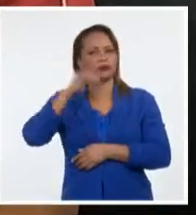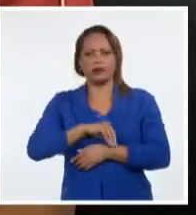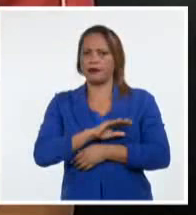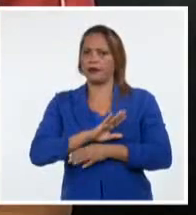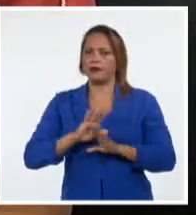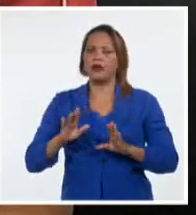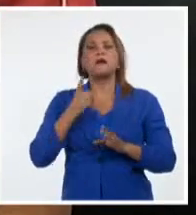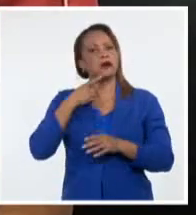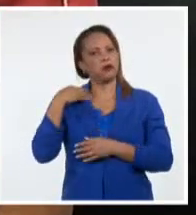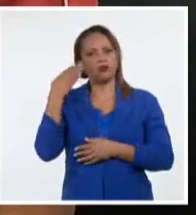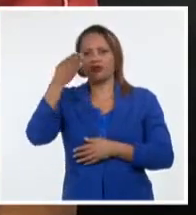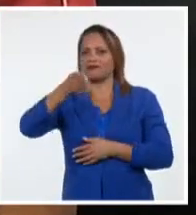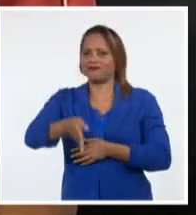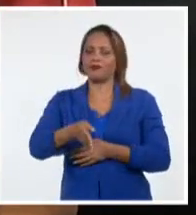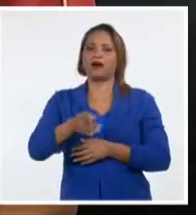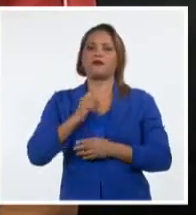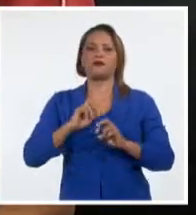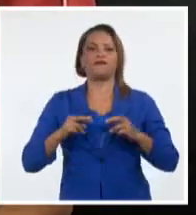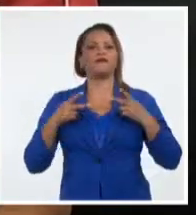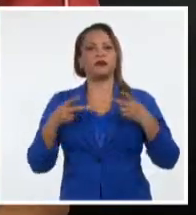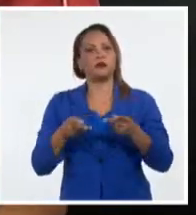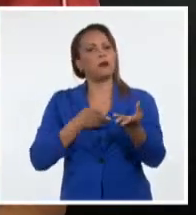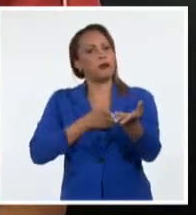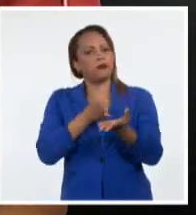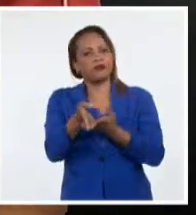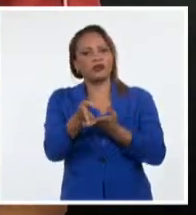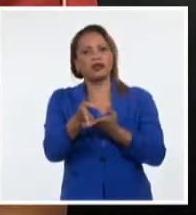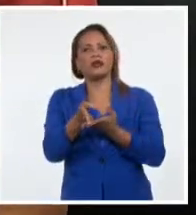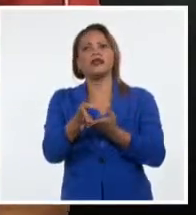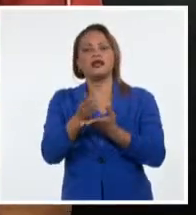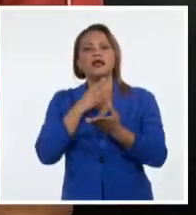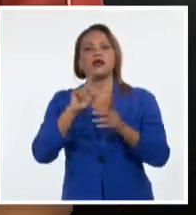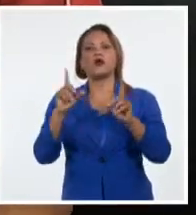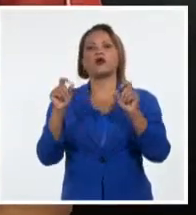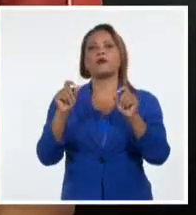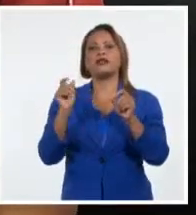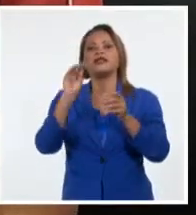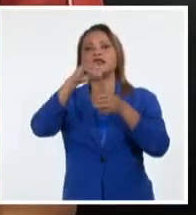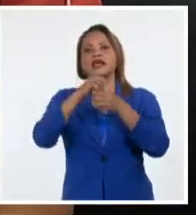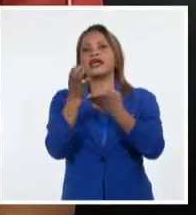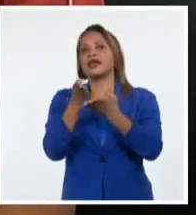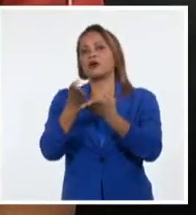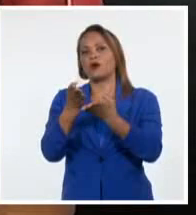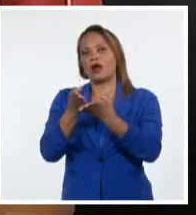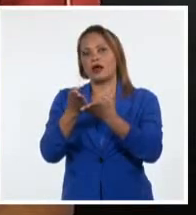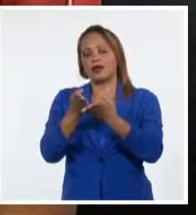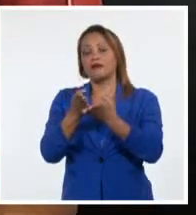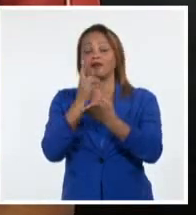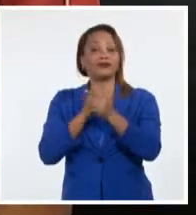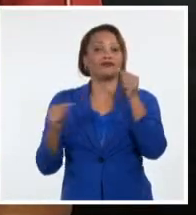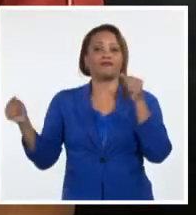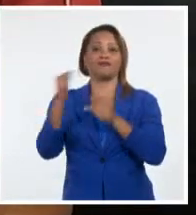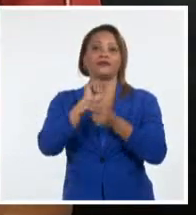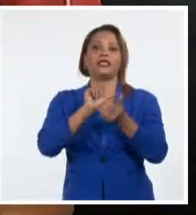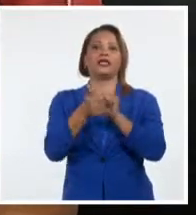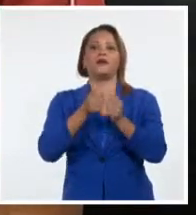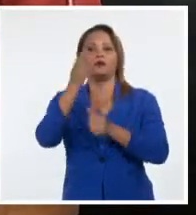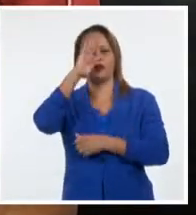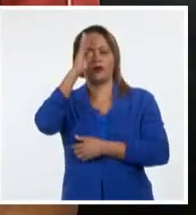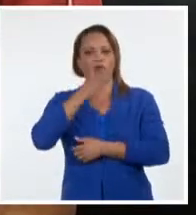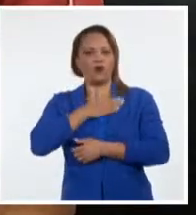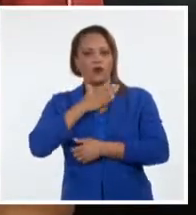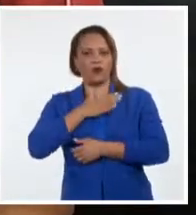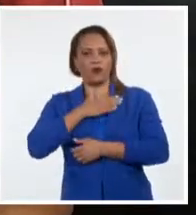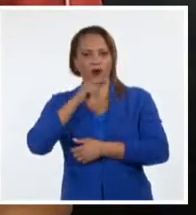que vamos a salir adelante, que vamos a mantener los juegos escolares porque es la matriz del deporte cubano, del deporte revolucionario, de